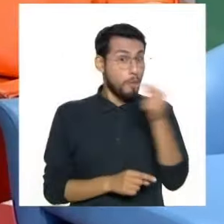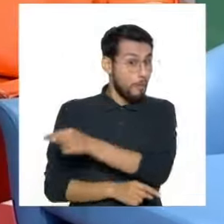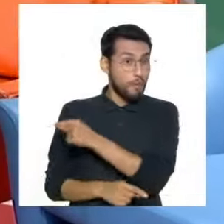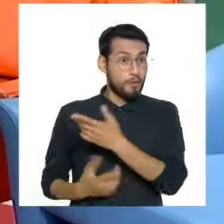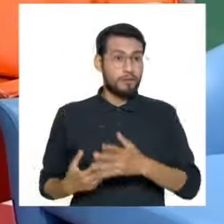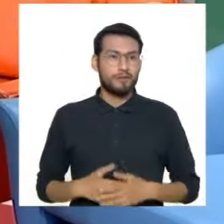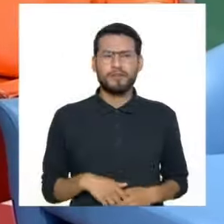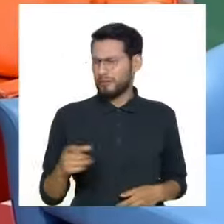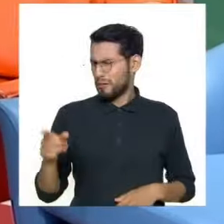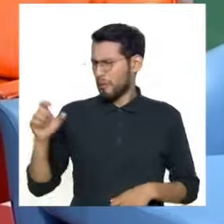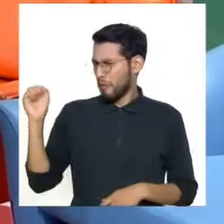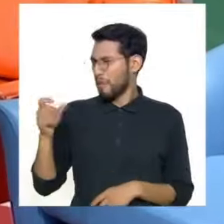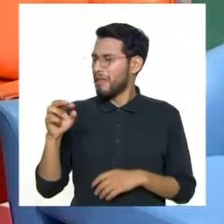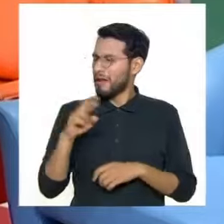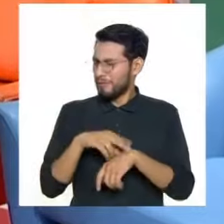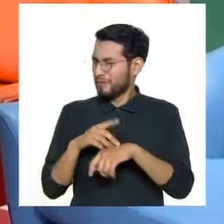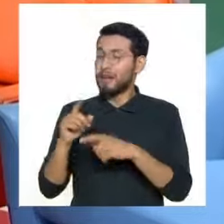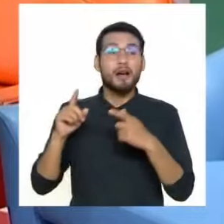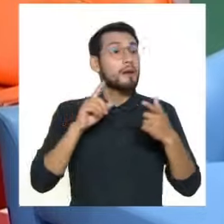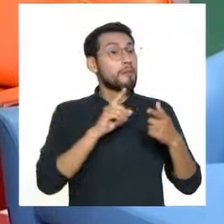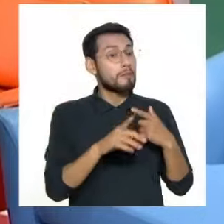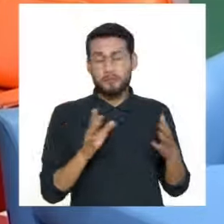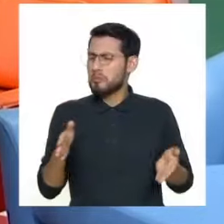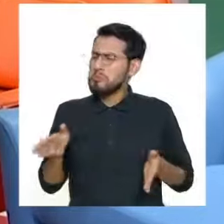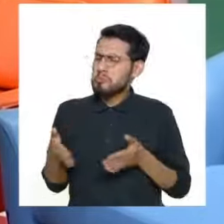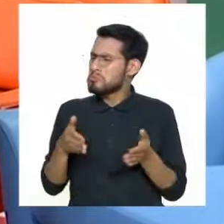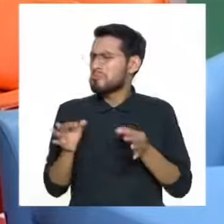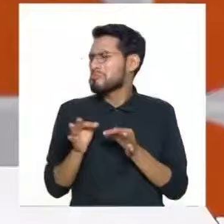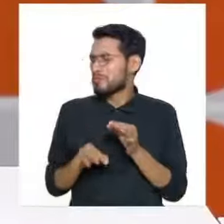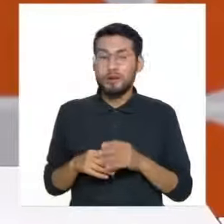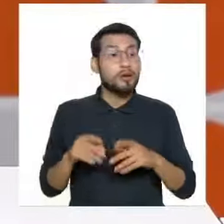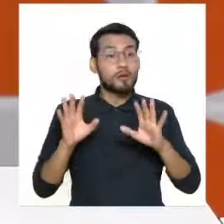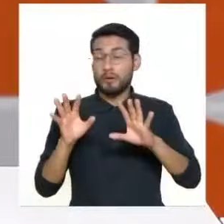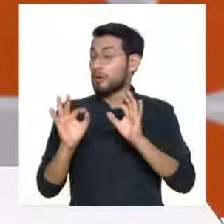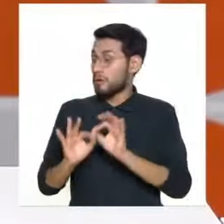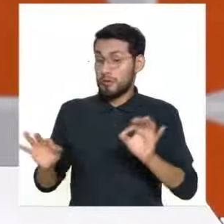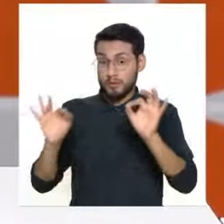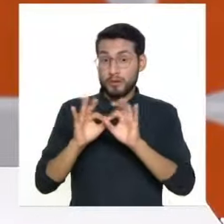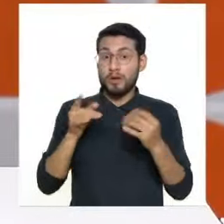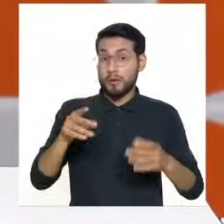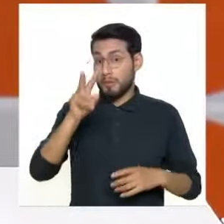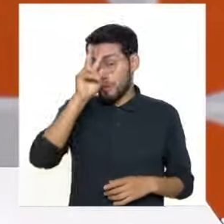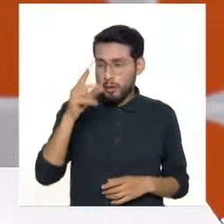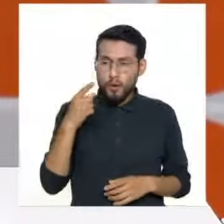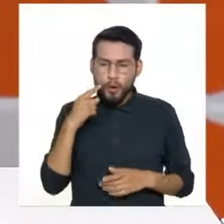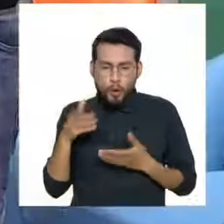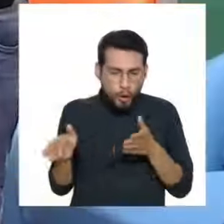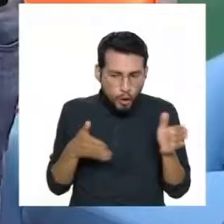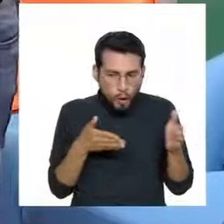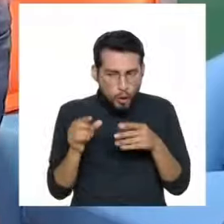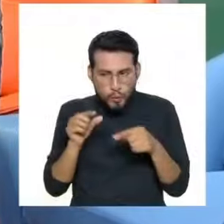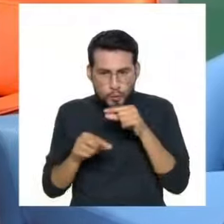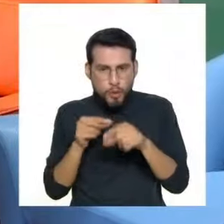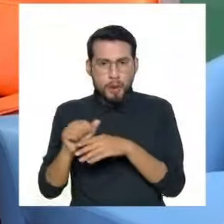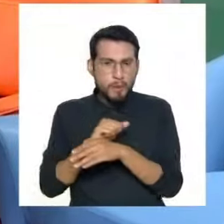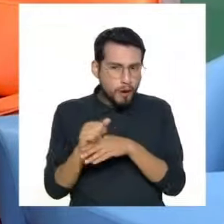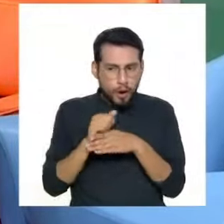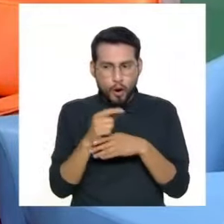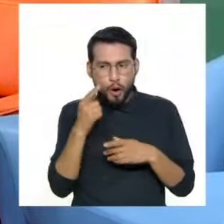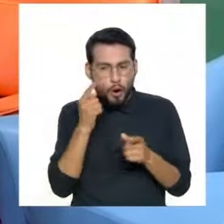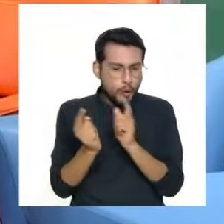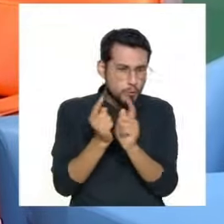ch pero no mira una pichanguita no lo importante es que el equipo se está conociendo han empezado a jugar